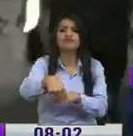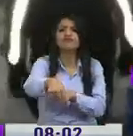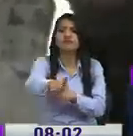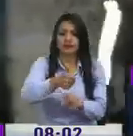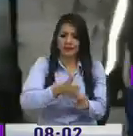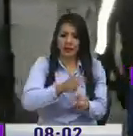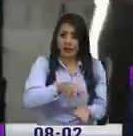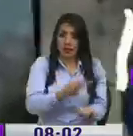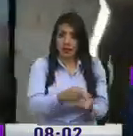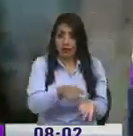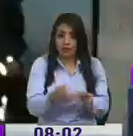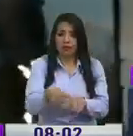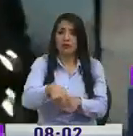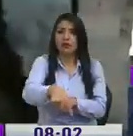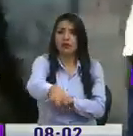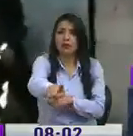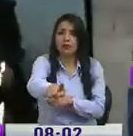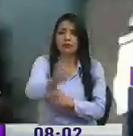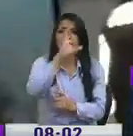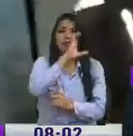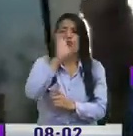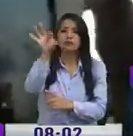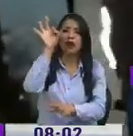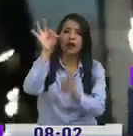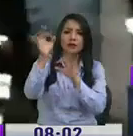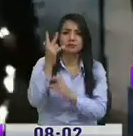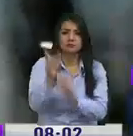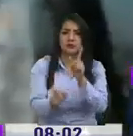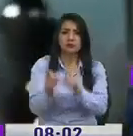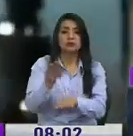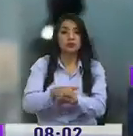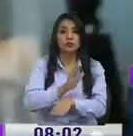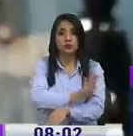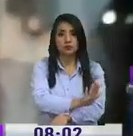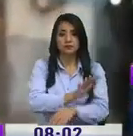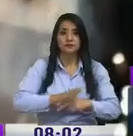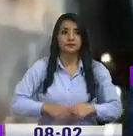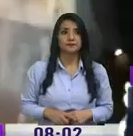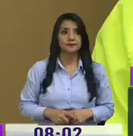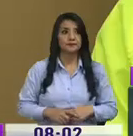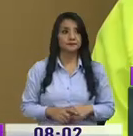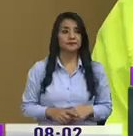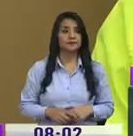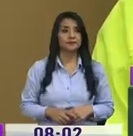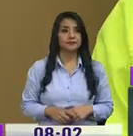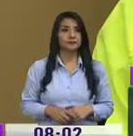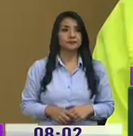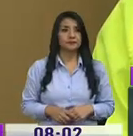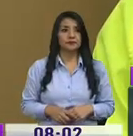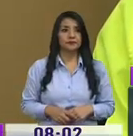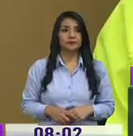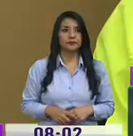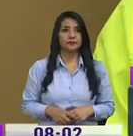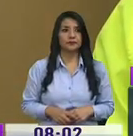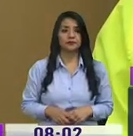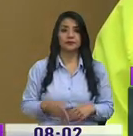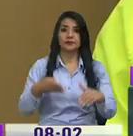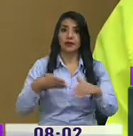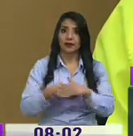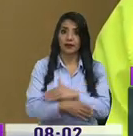donde quedó el cuerpo en busca de quienes supuestamente participaron en el homicidio. Se encuentra en el interior de los